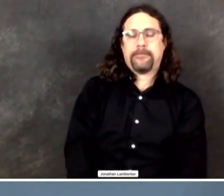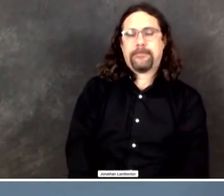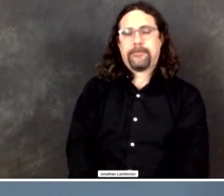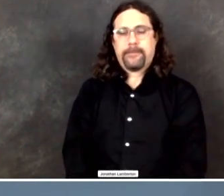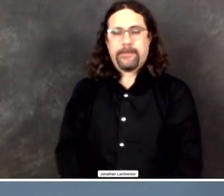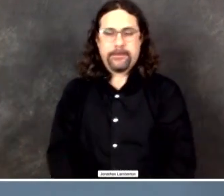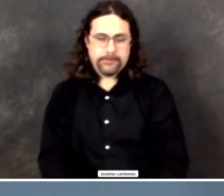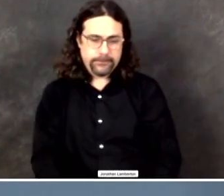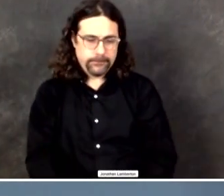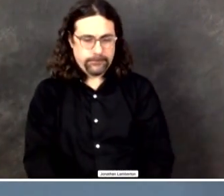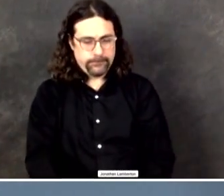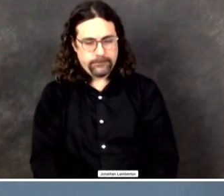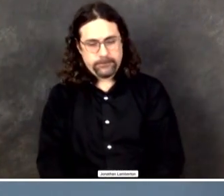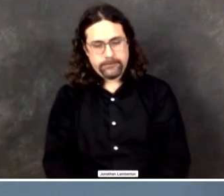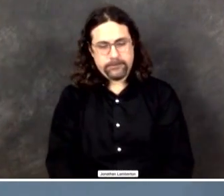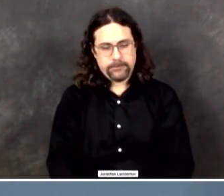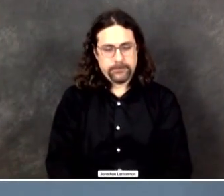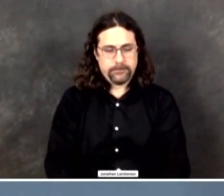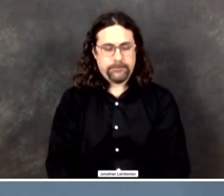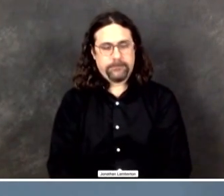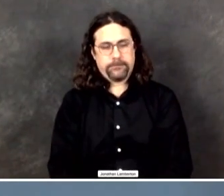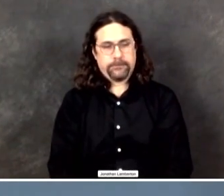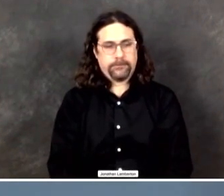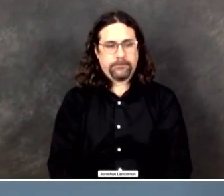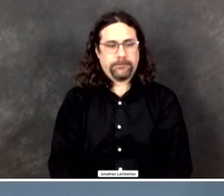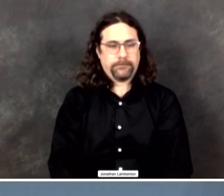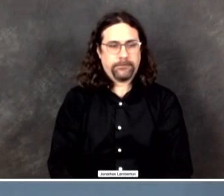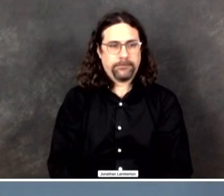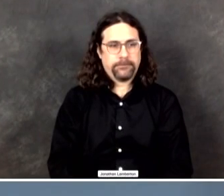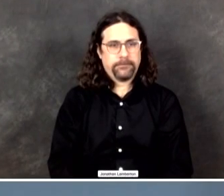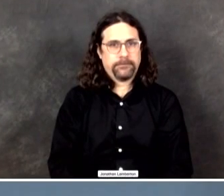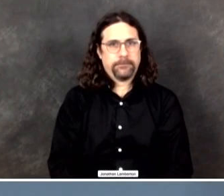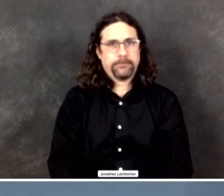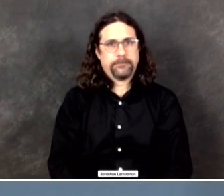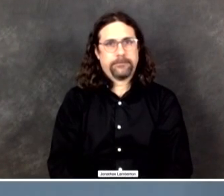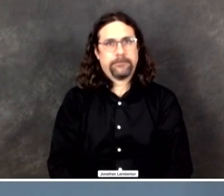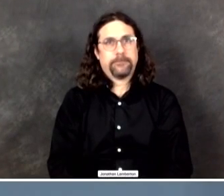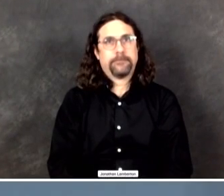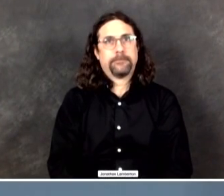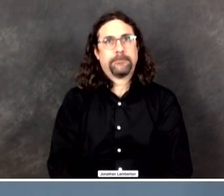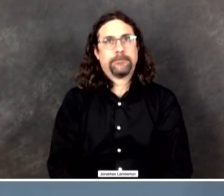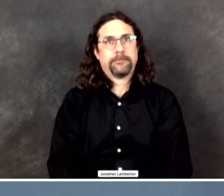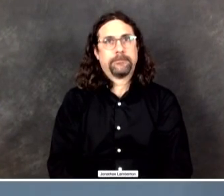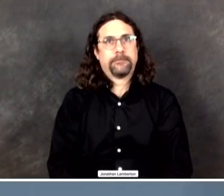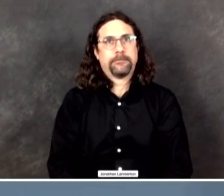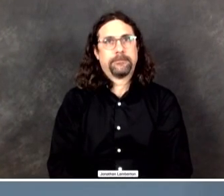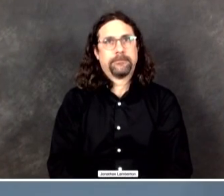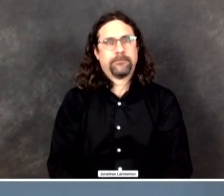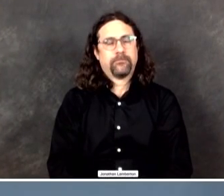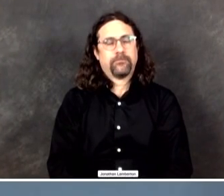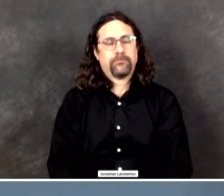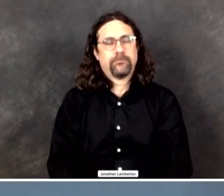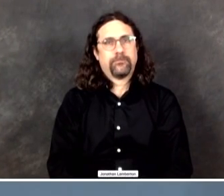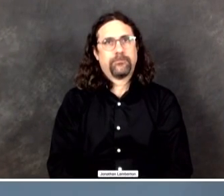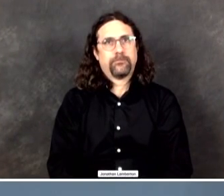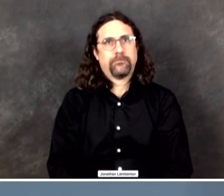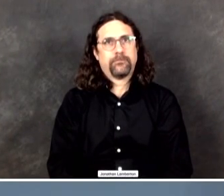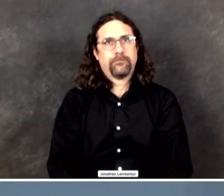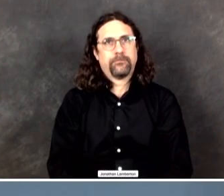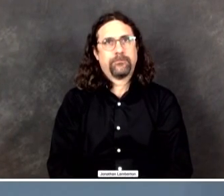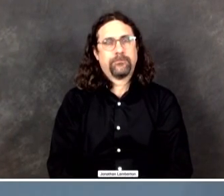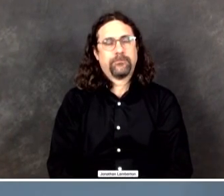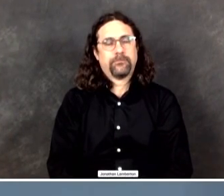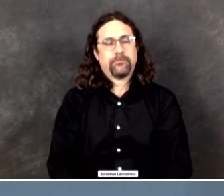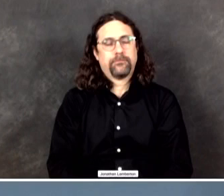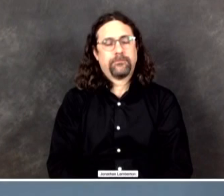en aprendizaje remoto. Sin embargo, es para el bienestar de toda nuestra comunidad. Y pedimos